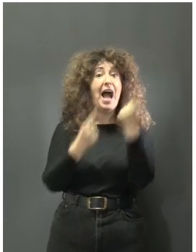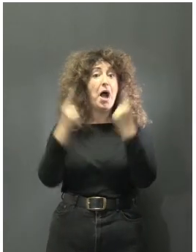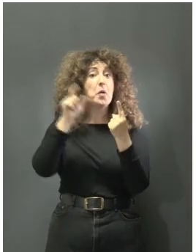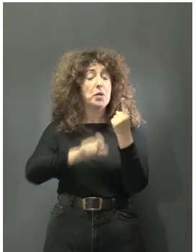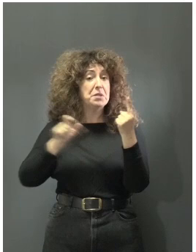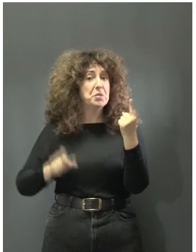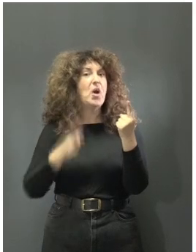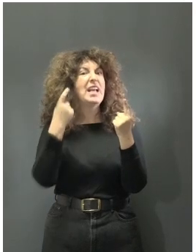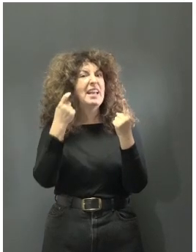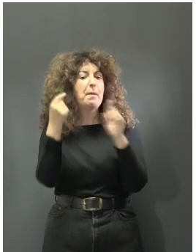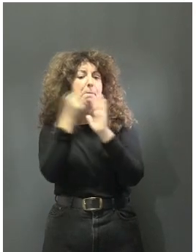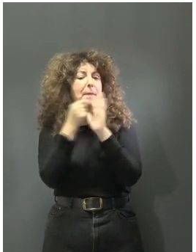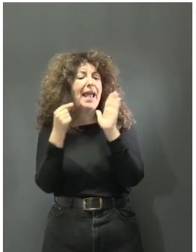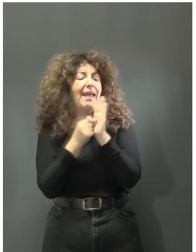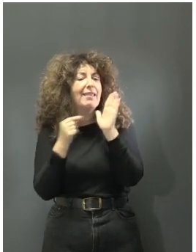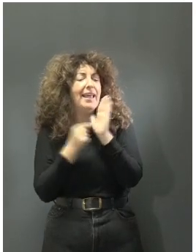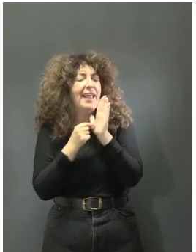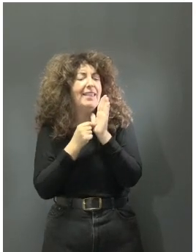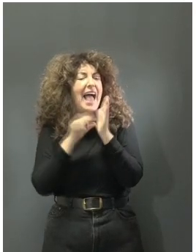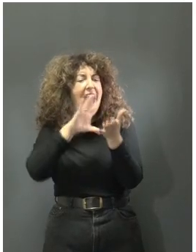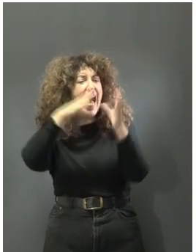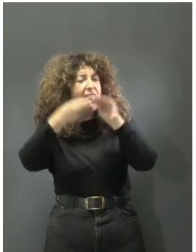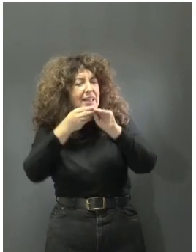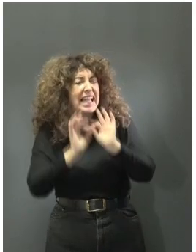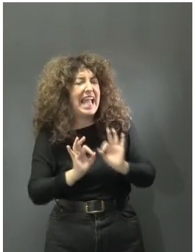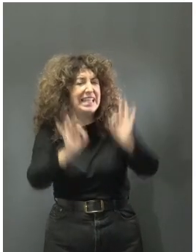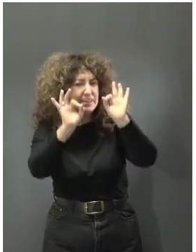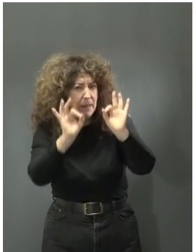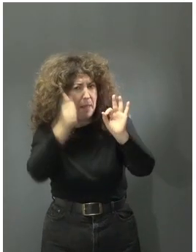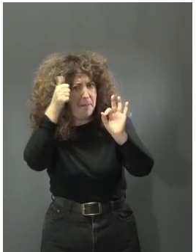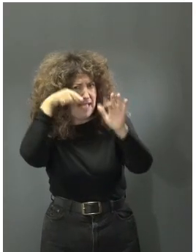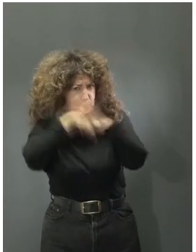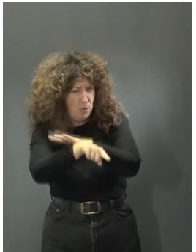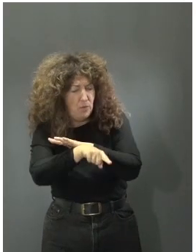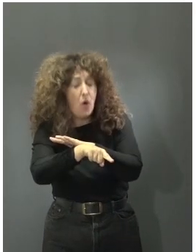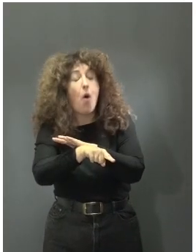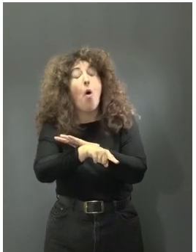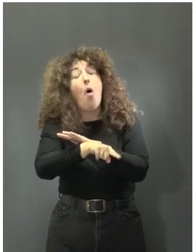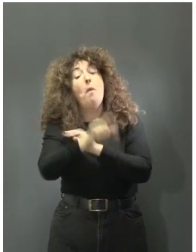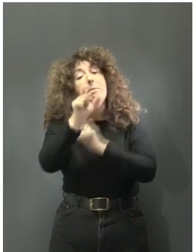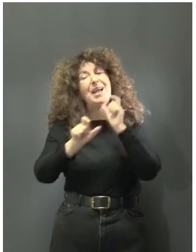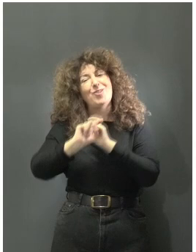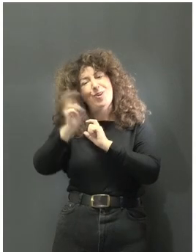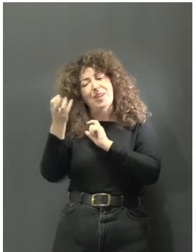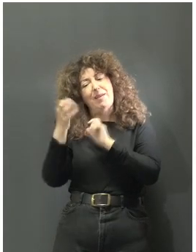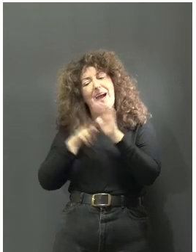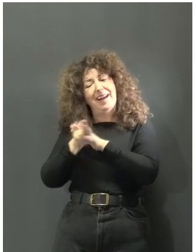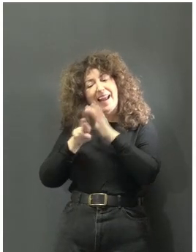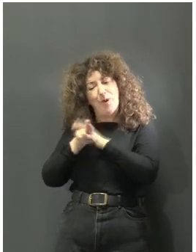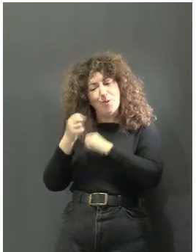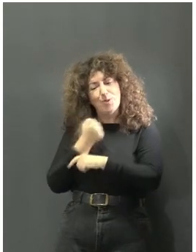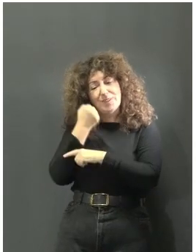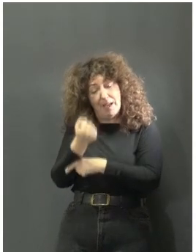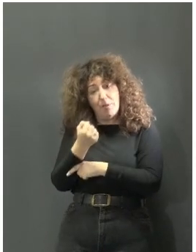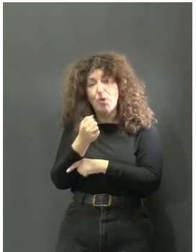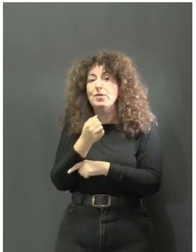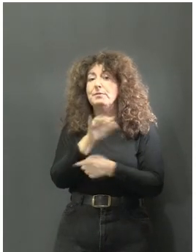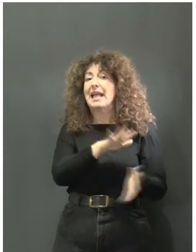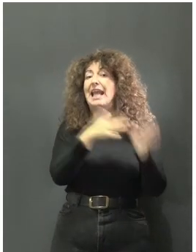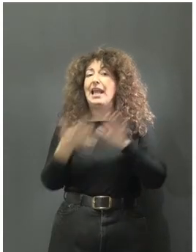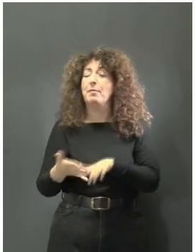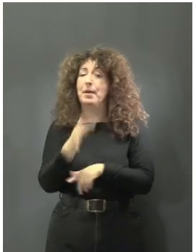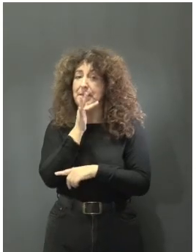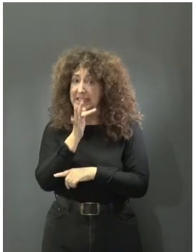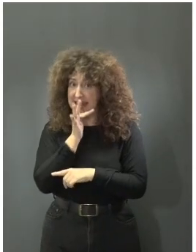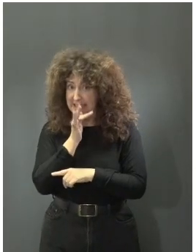necesiten medidas especialmente intensas o determinados recursos de apoyo que no están implementados tampoco